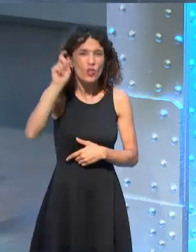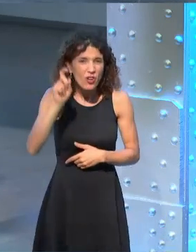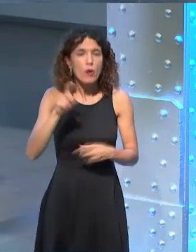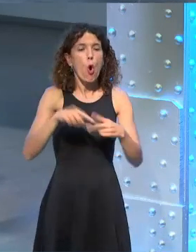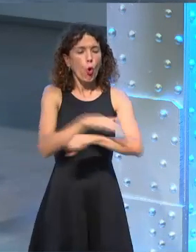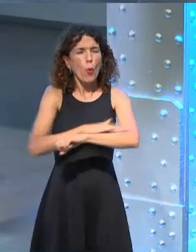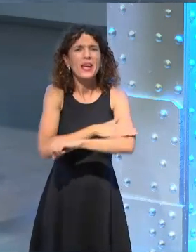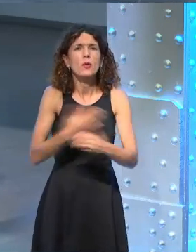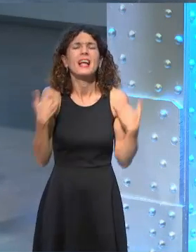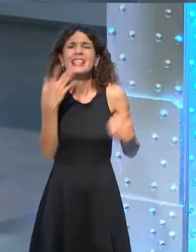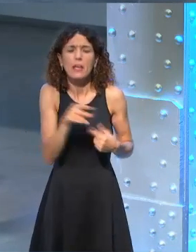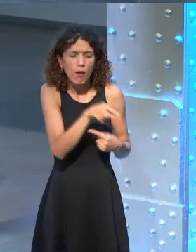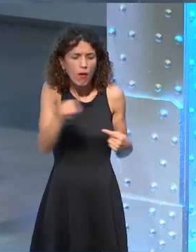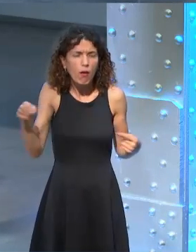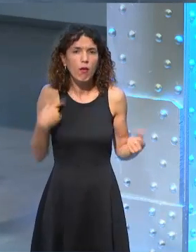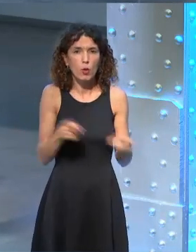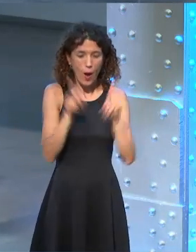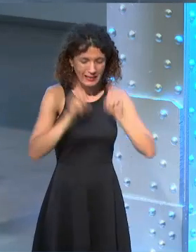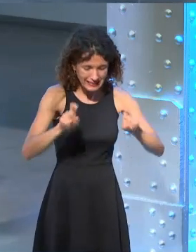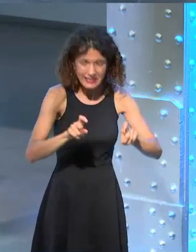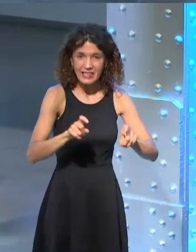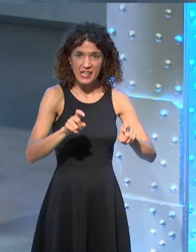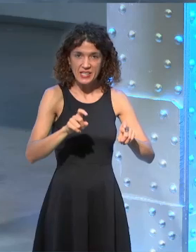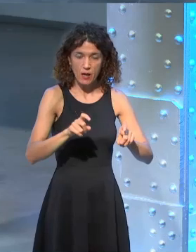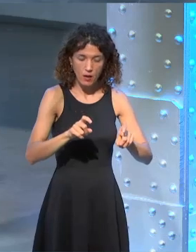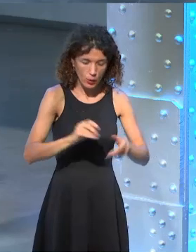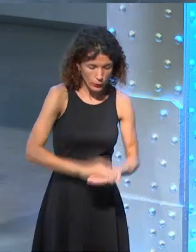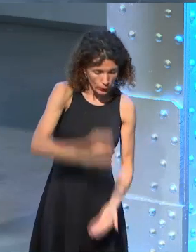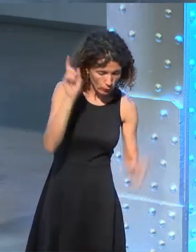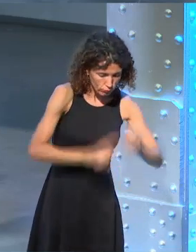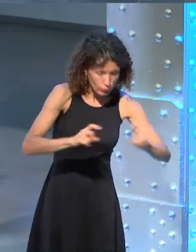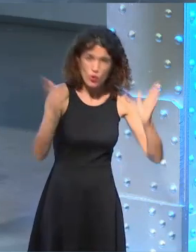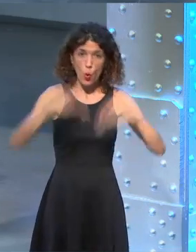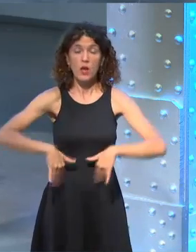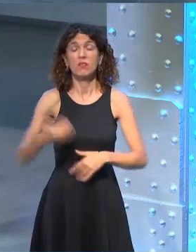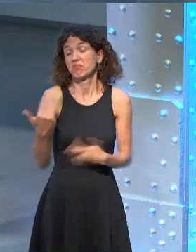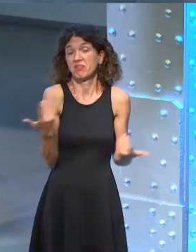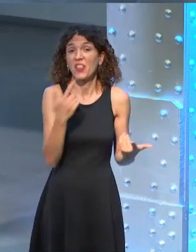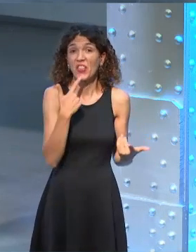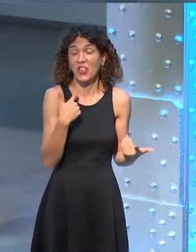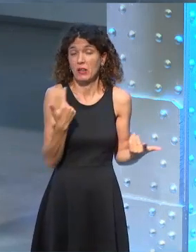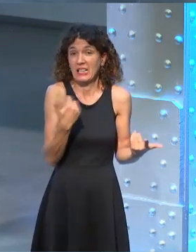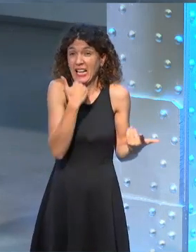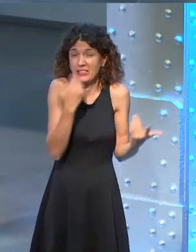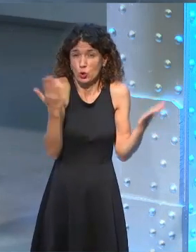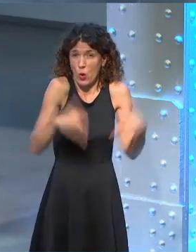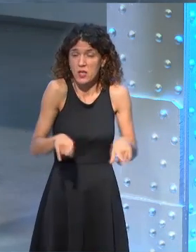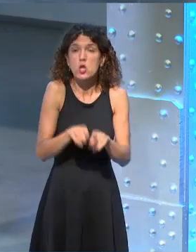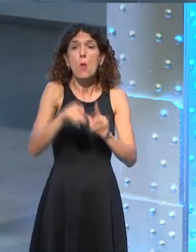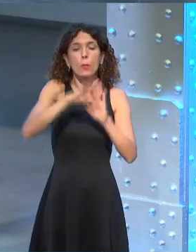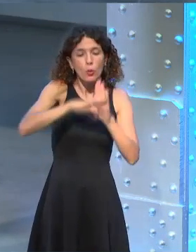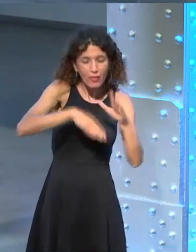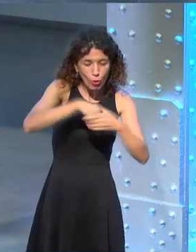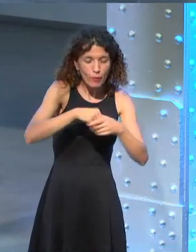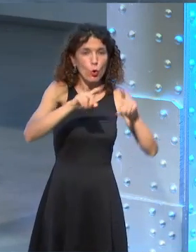de los gobiernos que no enseñan todo esto desde bien abajo? Por ejemplo, estamos viendo que casi no existe la programación en